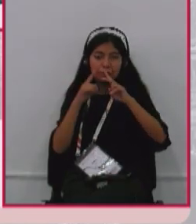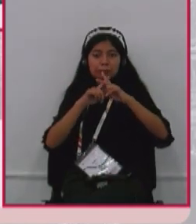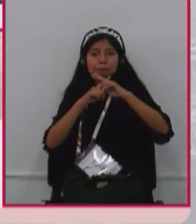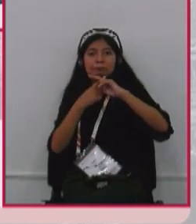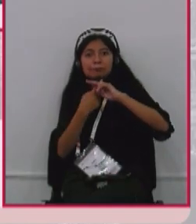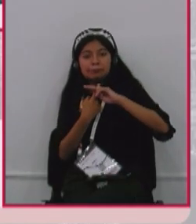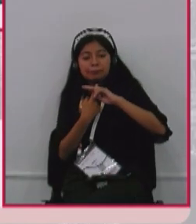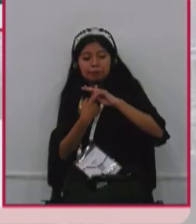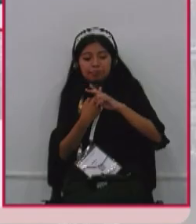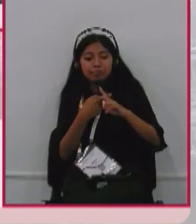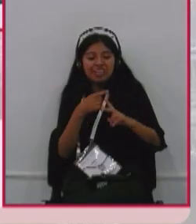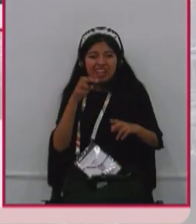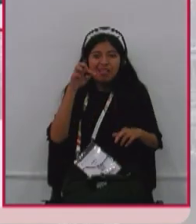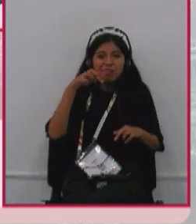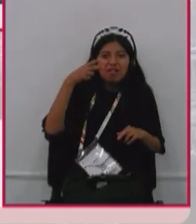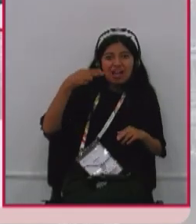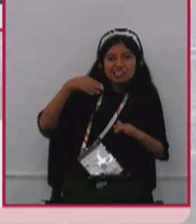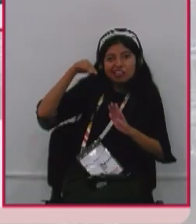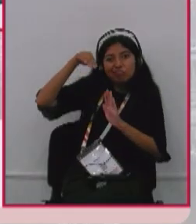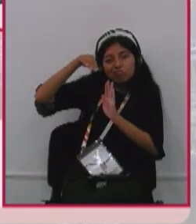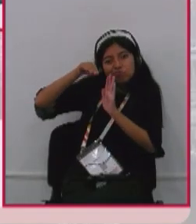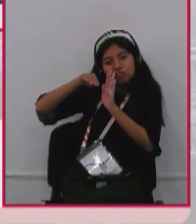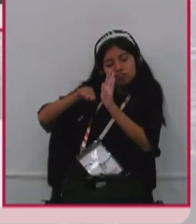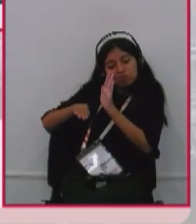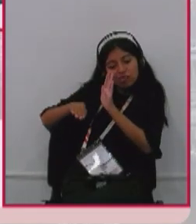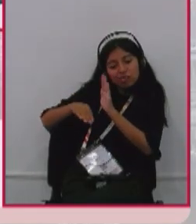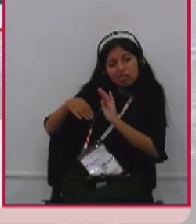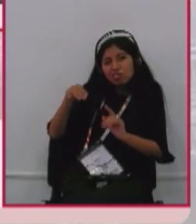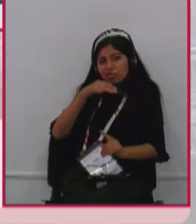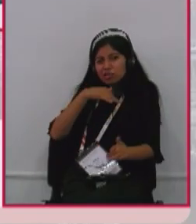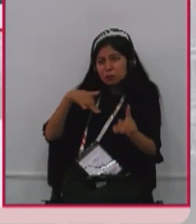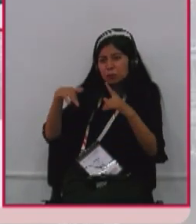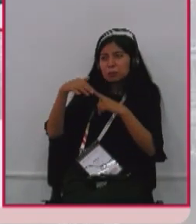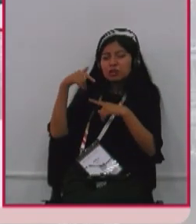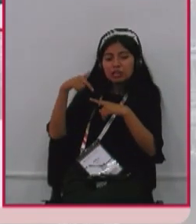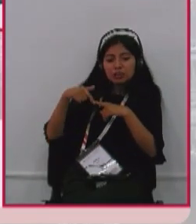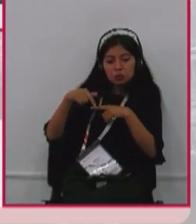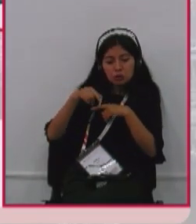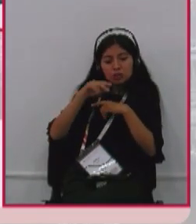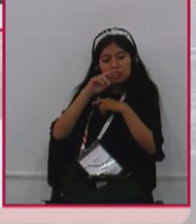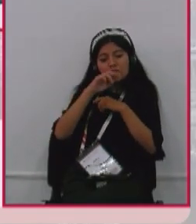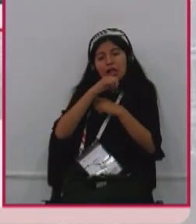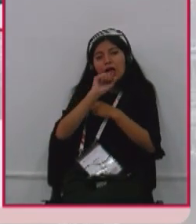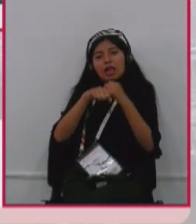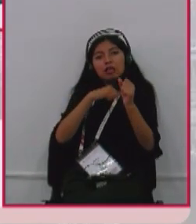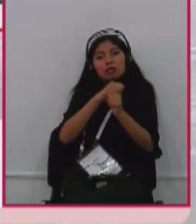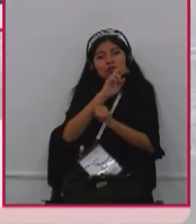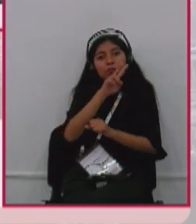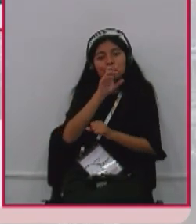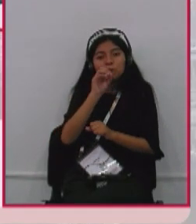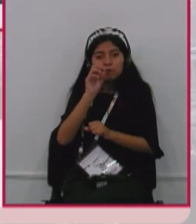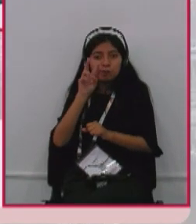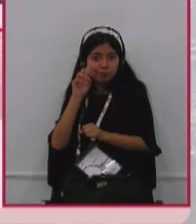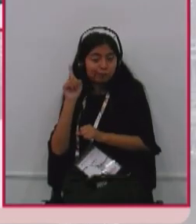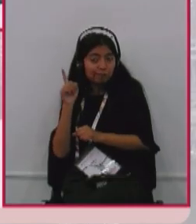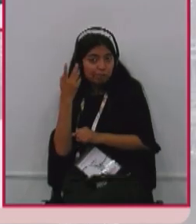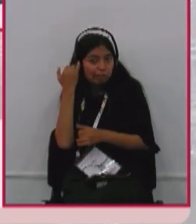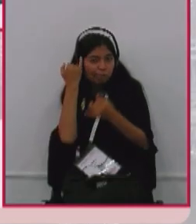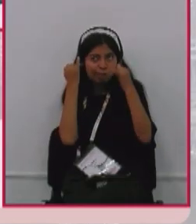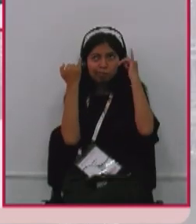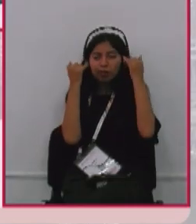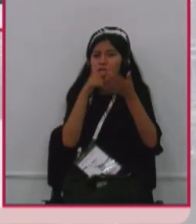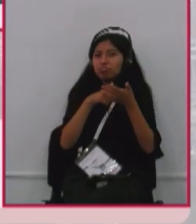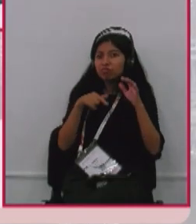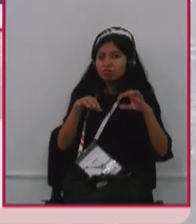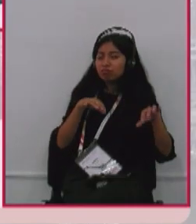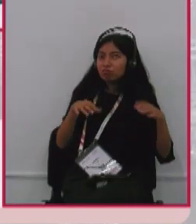el pH empezaba a bajar. Entonces, esto fue el contexto que tuvimos en el año 2021. Pedíamos ideas, ¿qué hacemos, no?